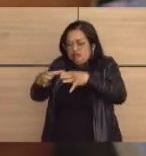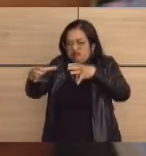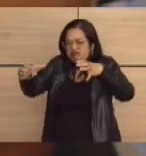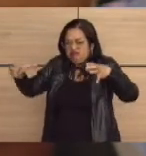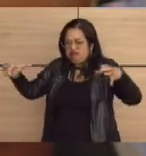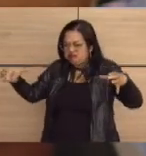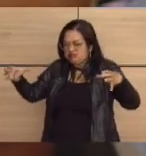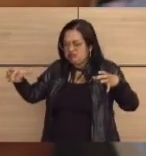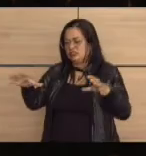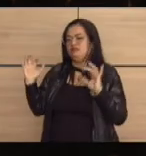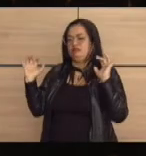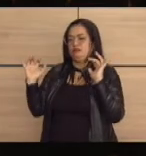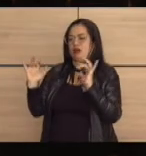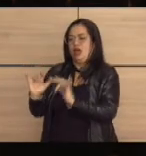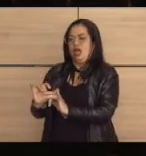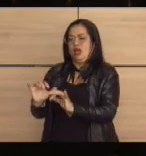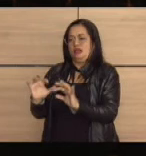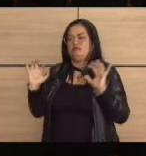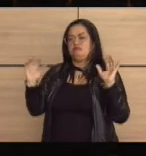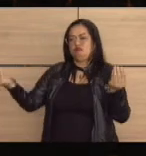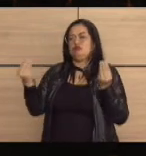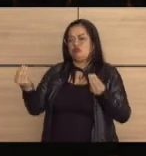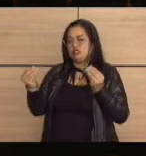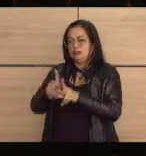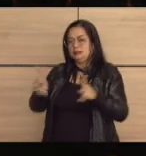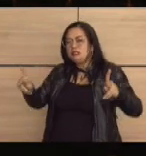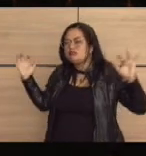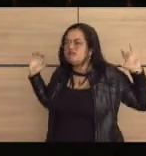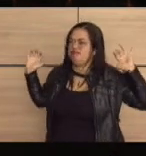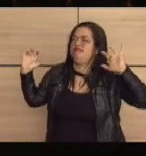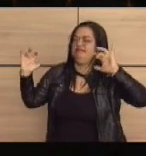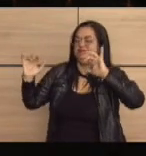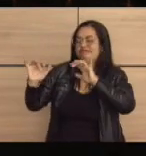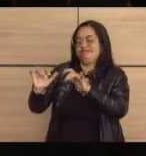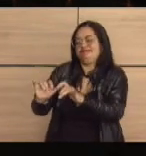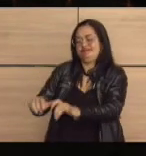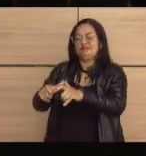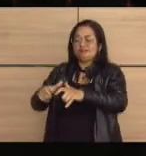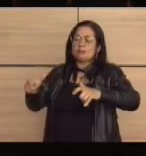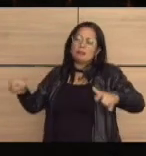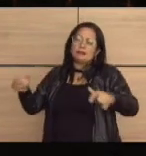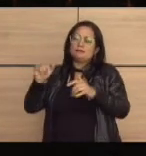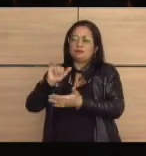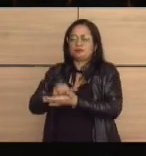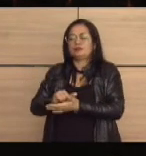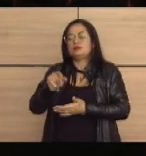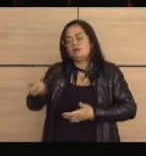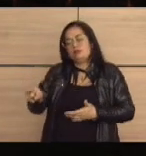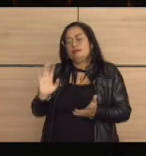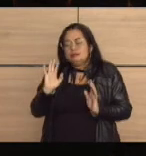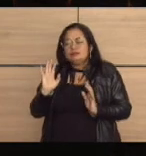una ciudad planetaria, como uno bien puede leerlo en obras como la de Jorge Luis Borges,